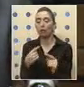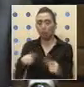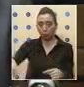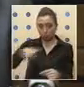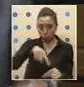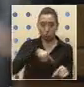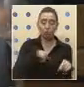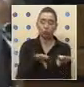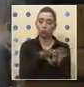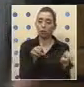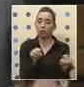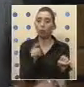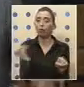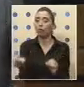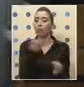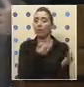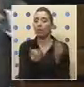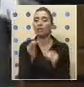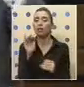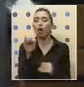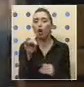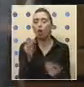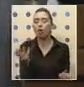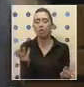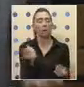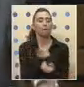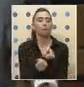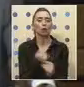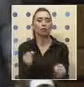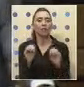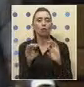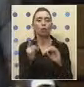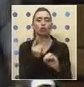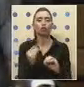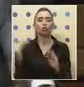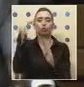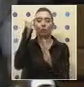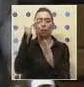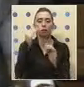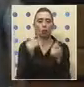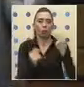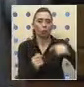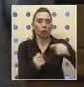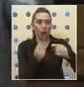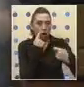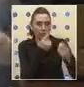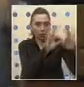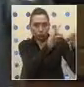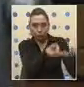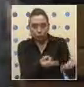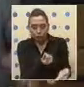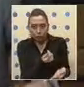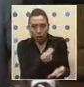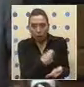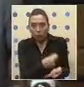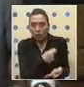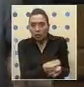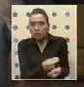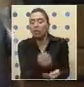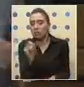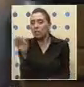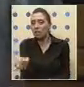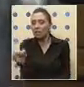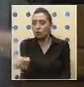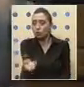ustedes, cuando me dicen, oye, si es imposible que la educación superior siga costando lo que cuesta hoy día, y tienen toda la razón.